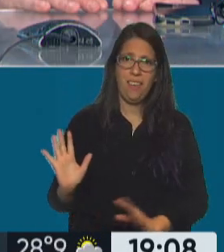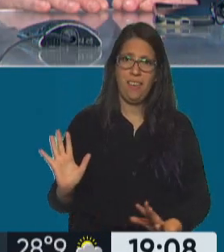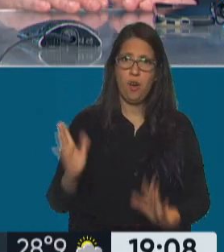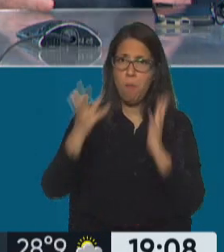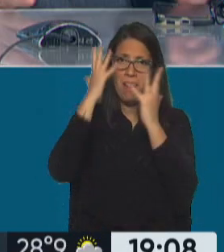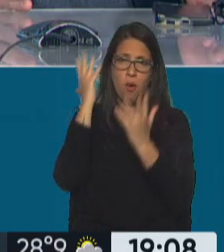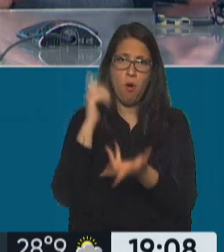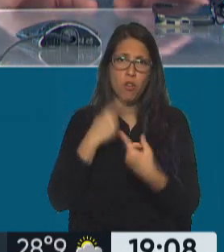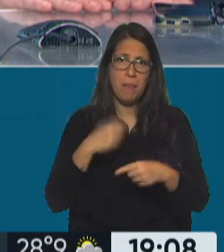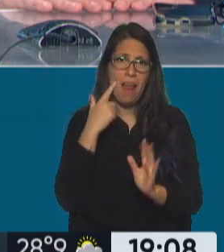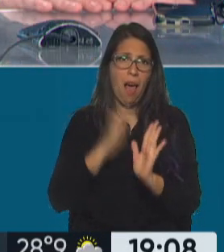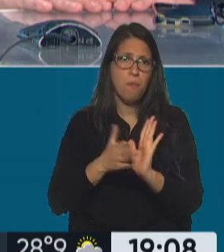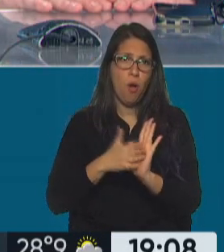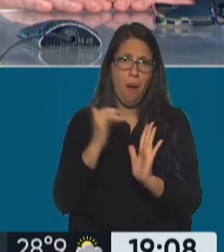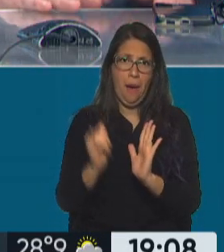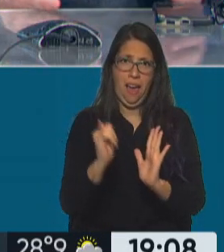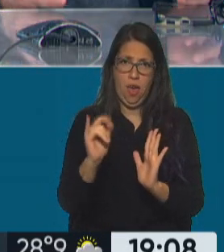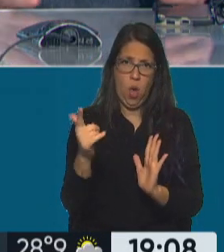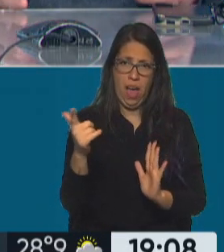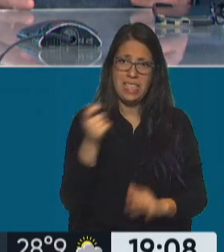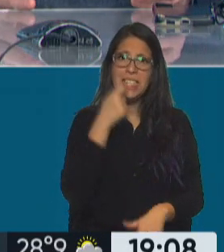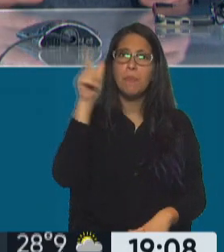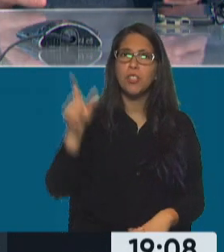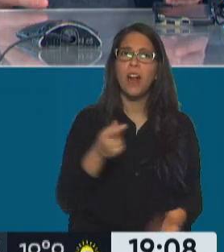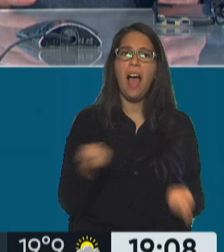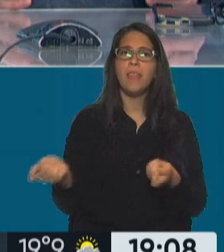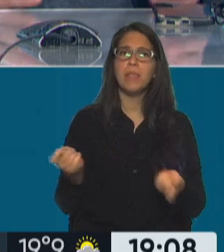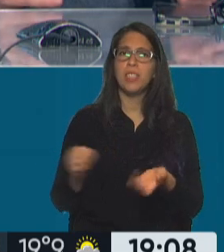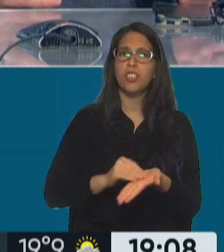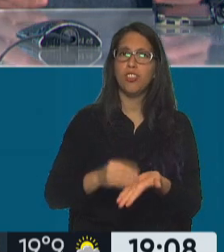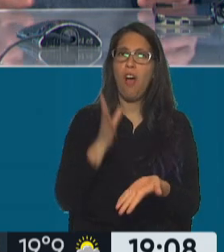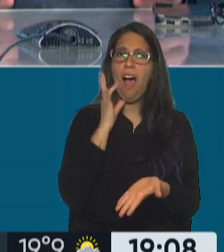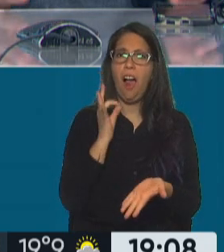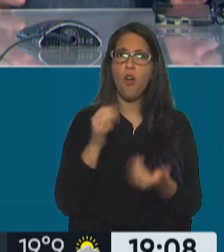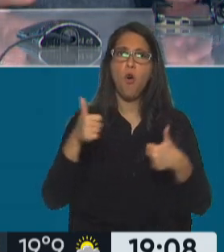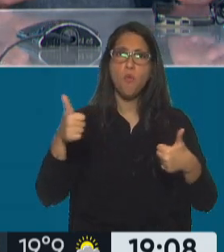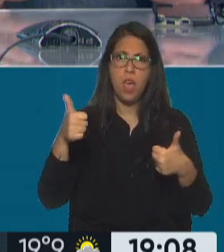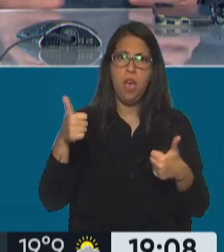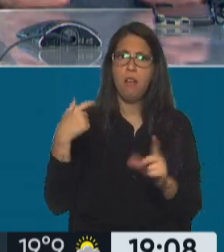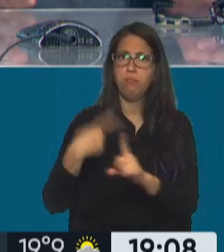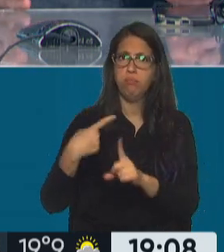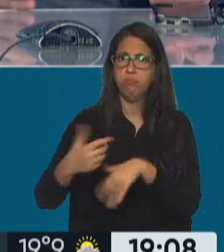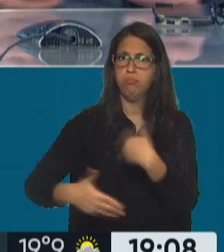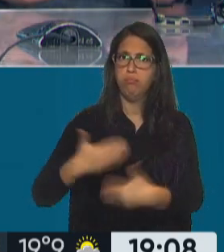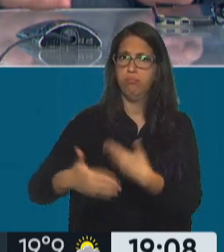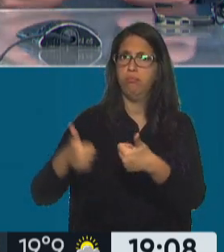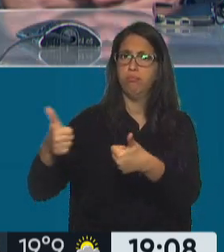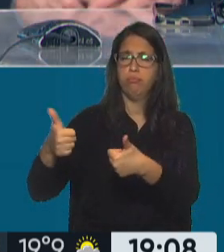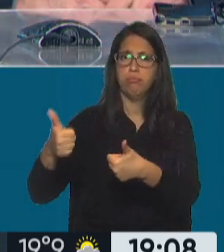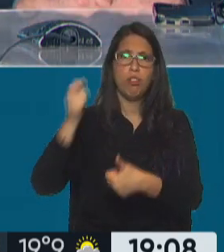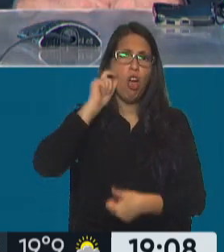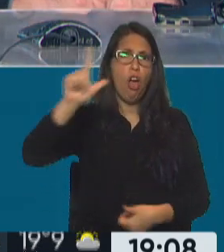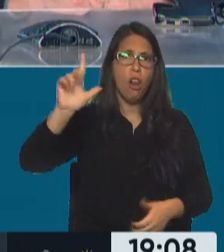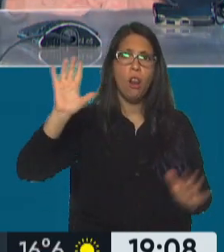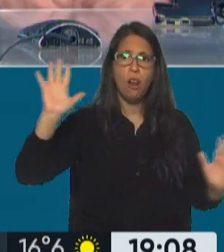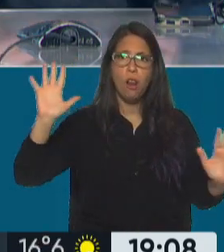para demostrar Porque si vos me decís que es una persona que administró algo que manejó algo y lo hizo con cierto relativo éxito aún